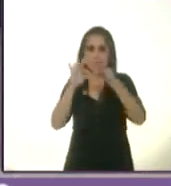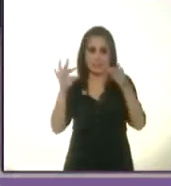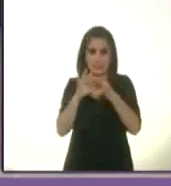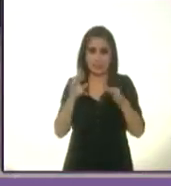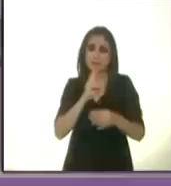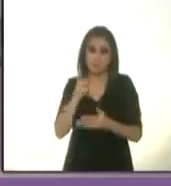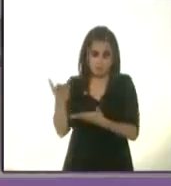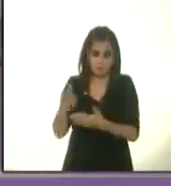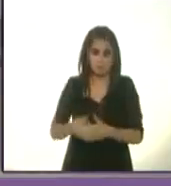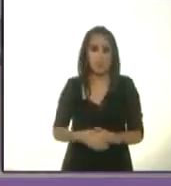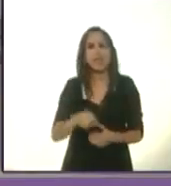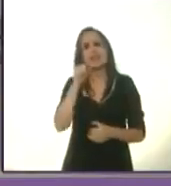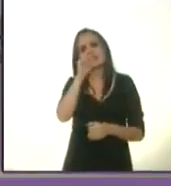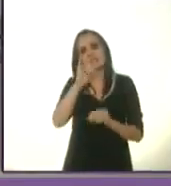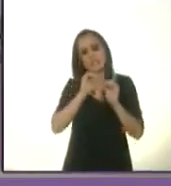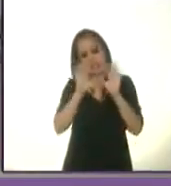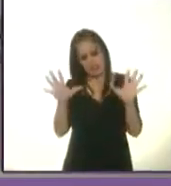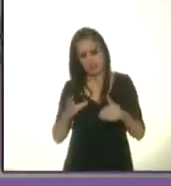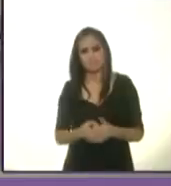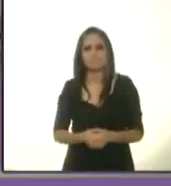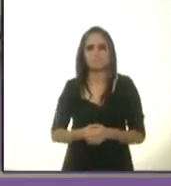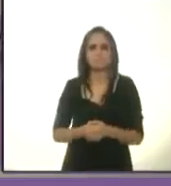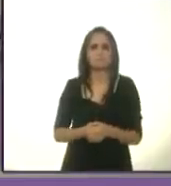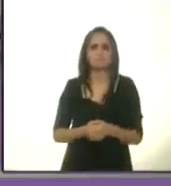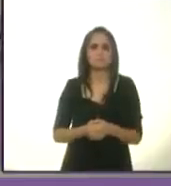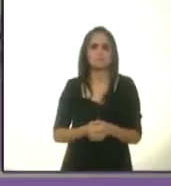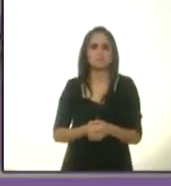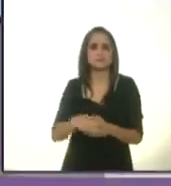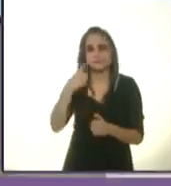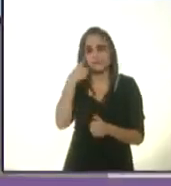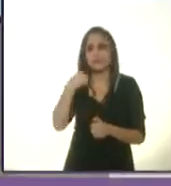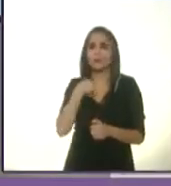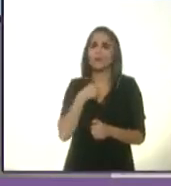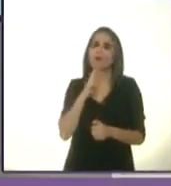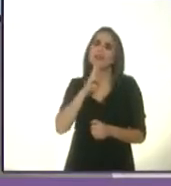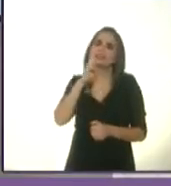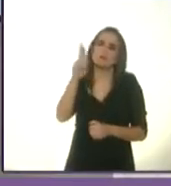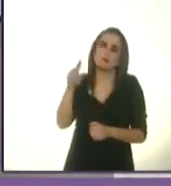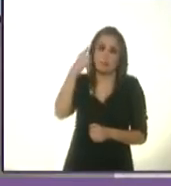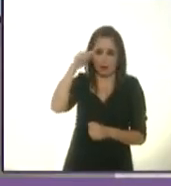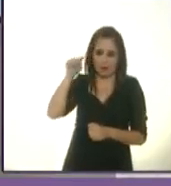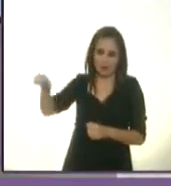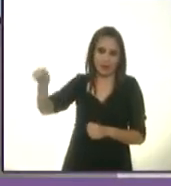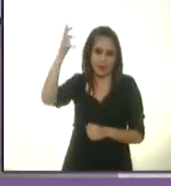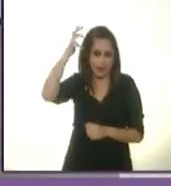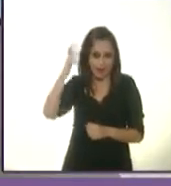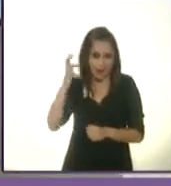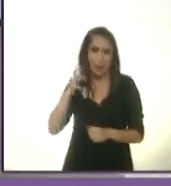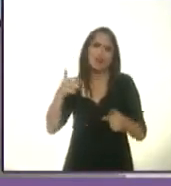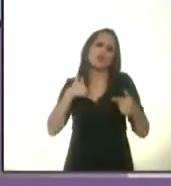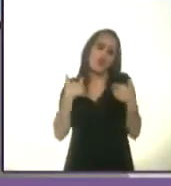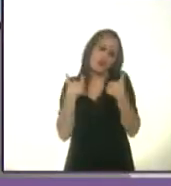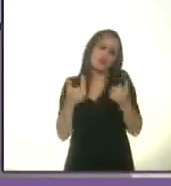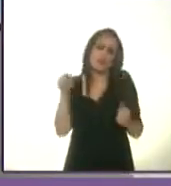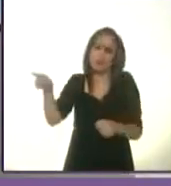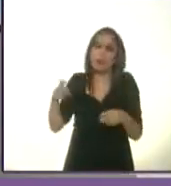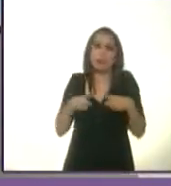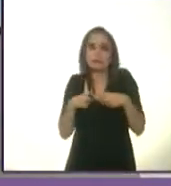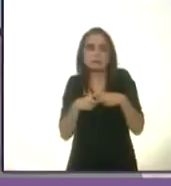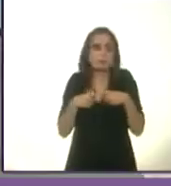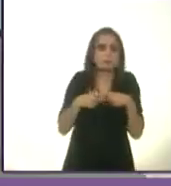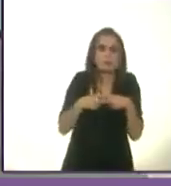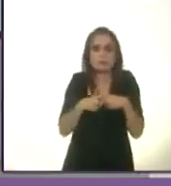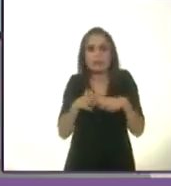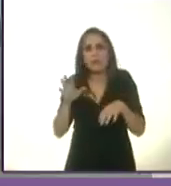sí claro que sí para contestarla claudia aunque entiendo que esté nerviosa porque sabe que